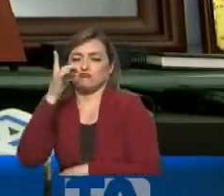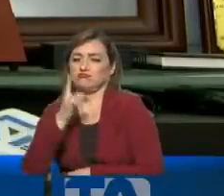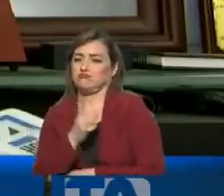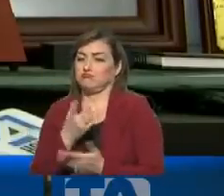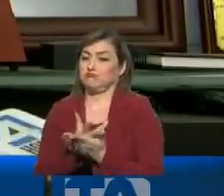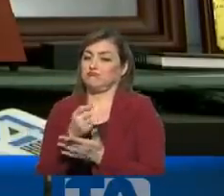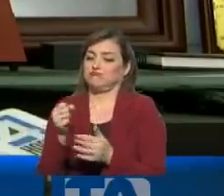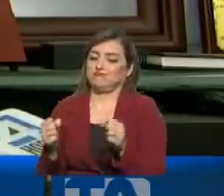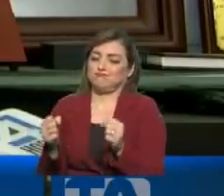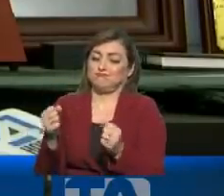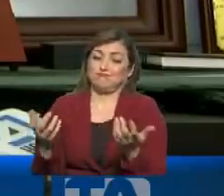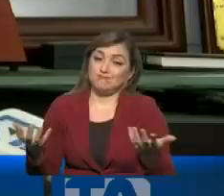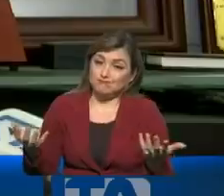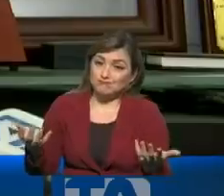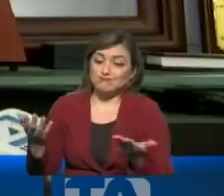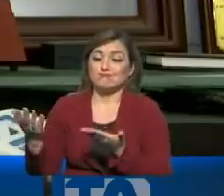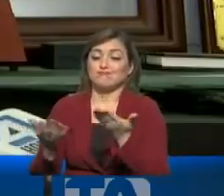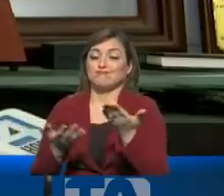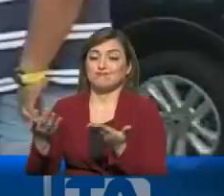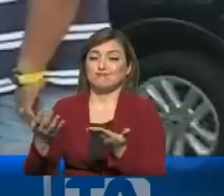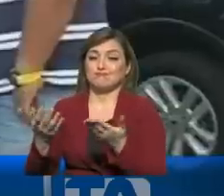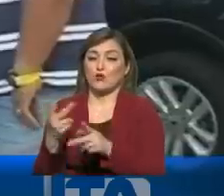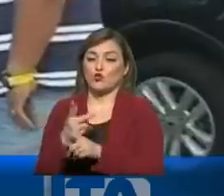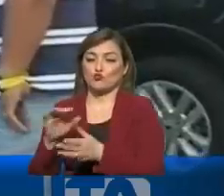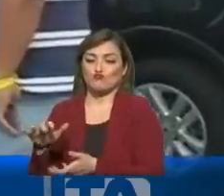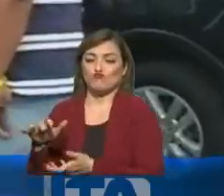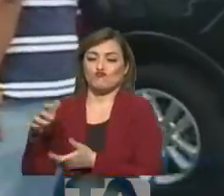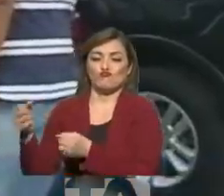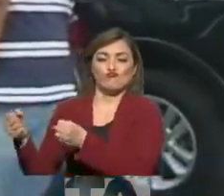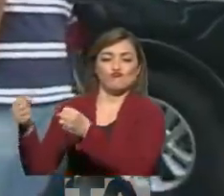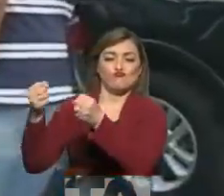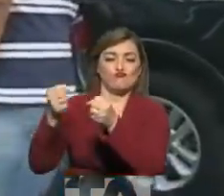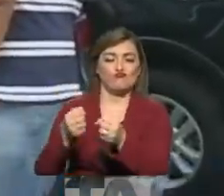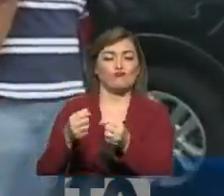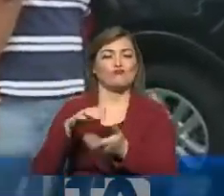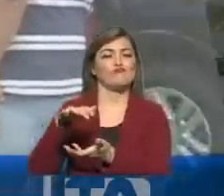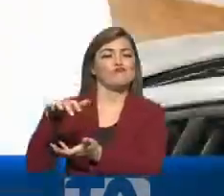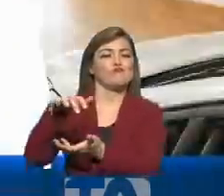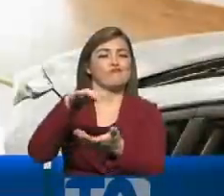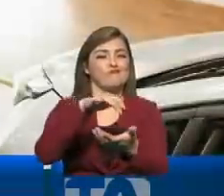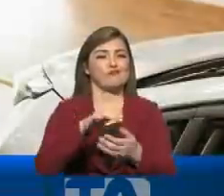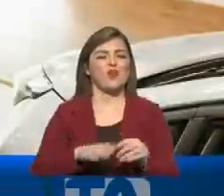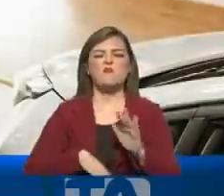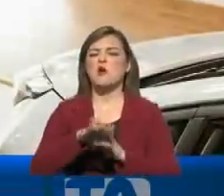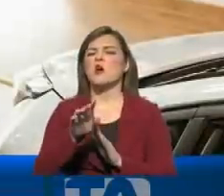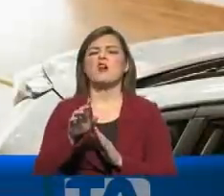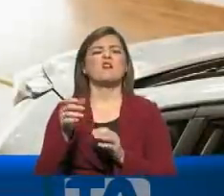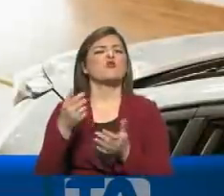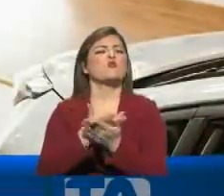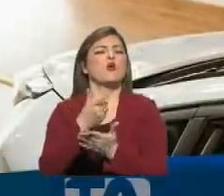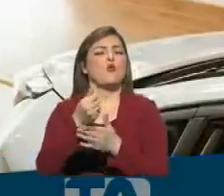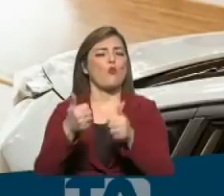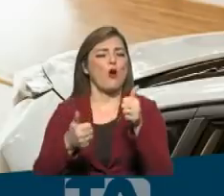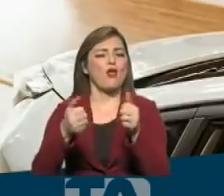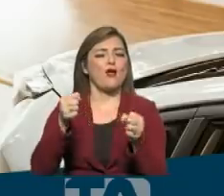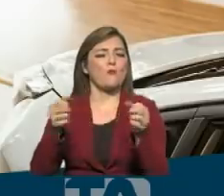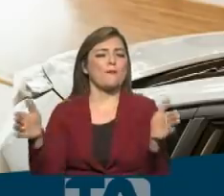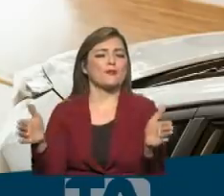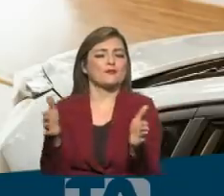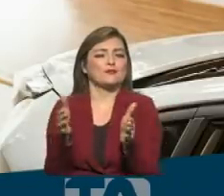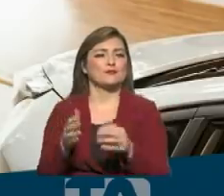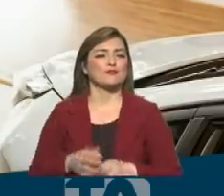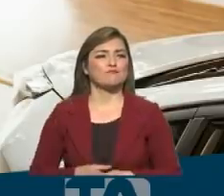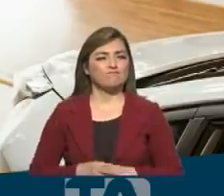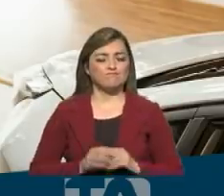por comprar un vehículo para brindar el servicio de delivery. Ya hay que los vehículos más comprados son los livianos. El crecimiento interanual en este segmento es